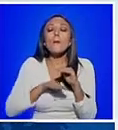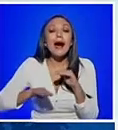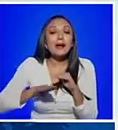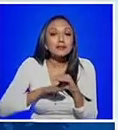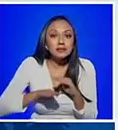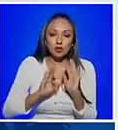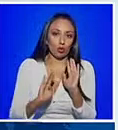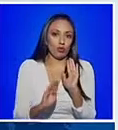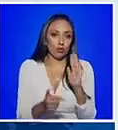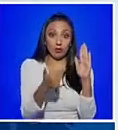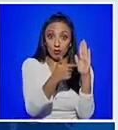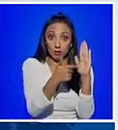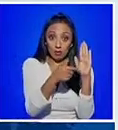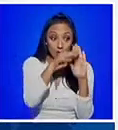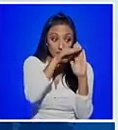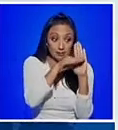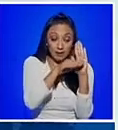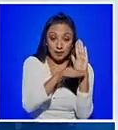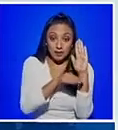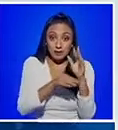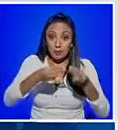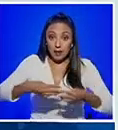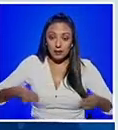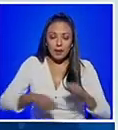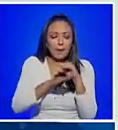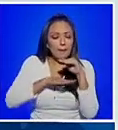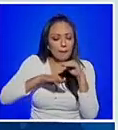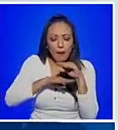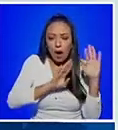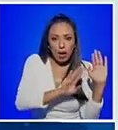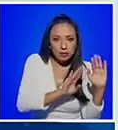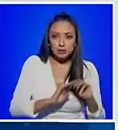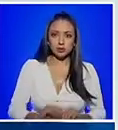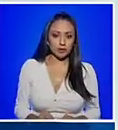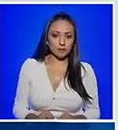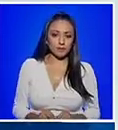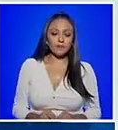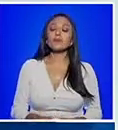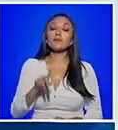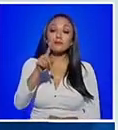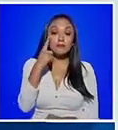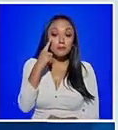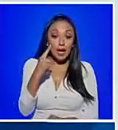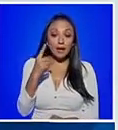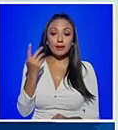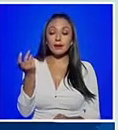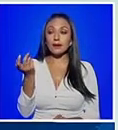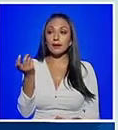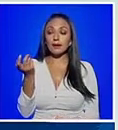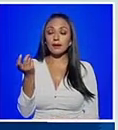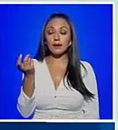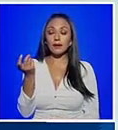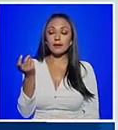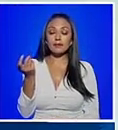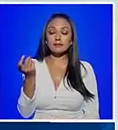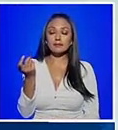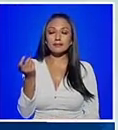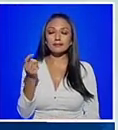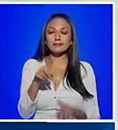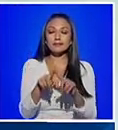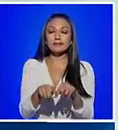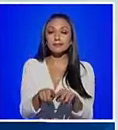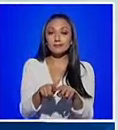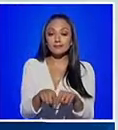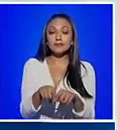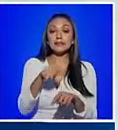que se puede solicitar. Hemos sacado listas referenciales para el subnivel de, para el nivel